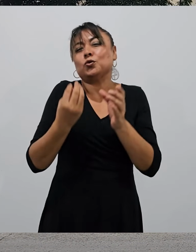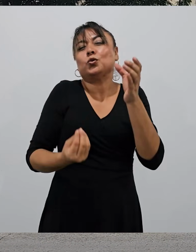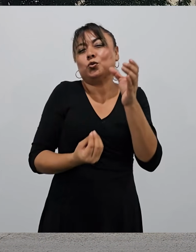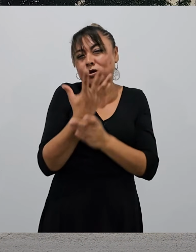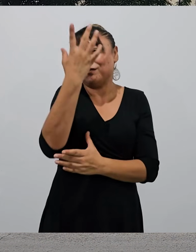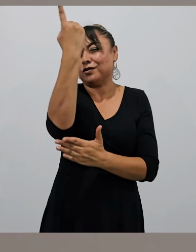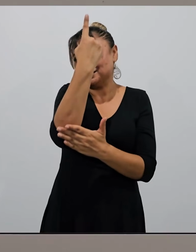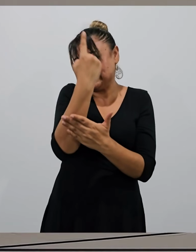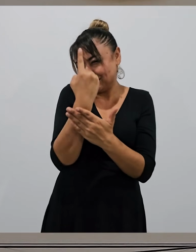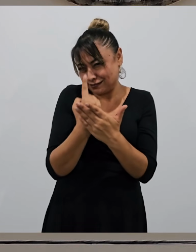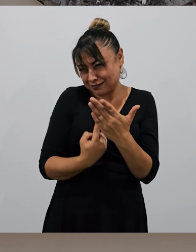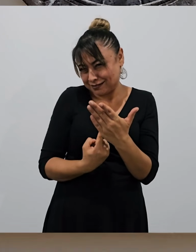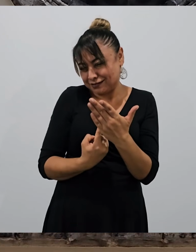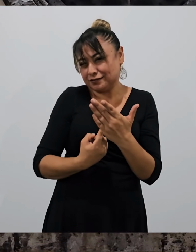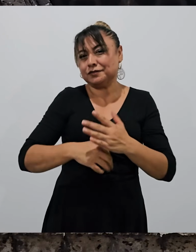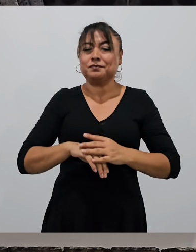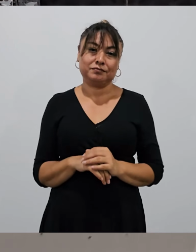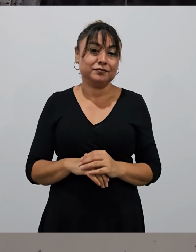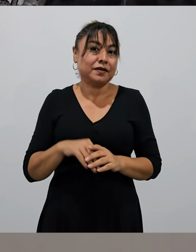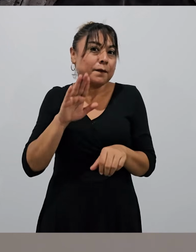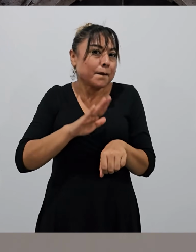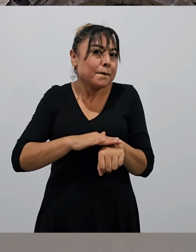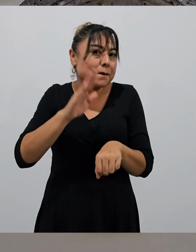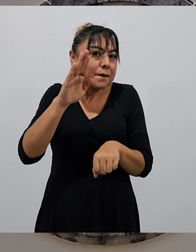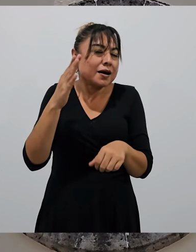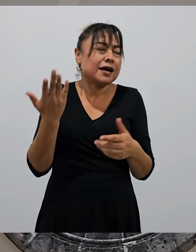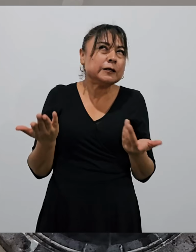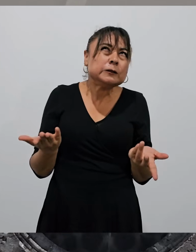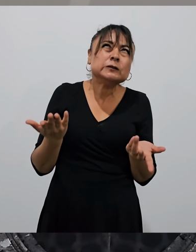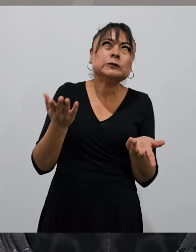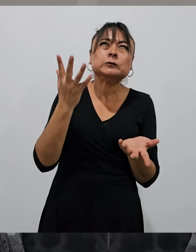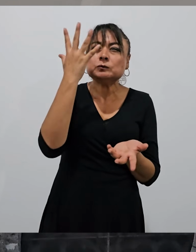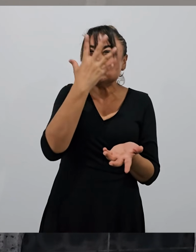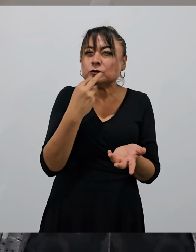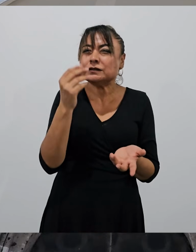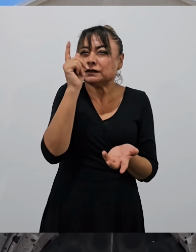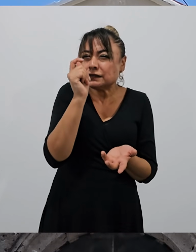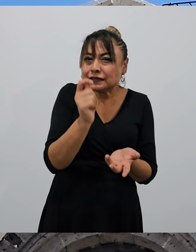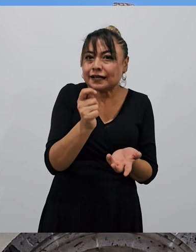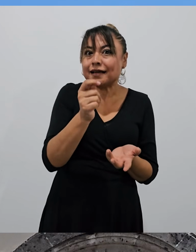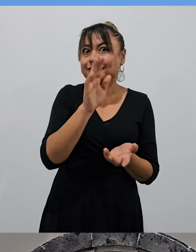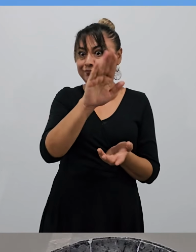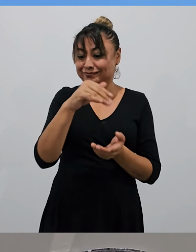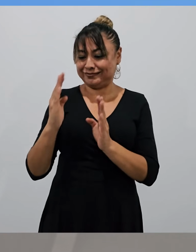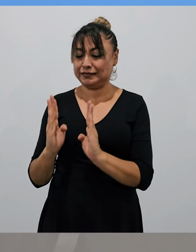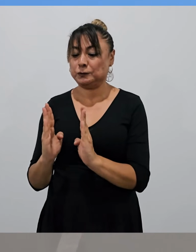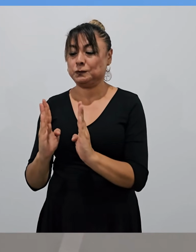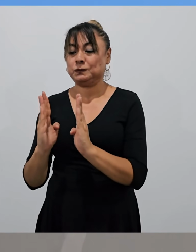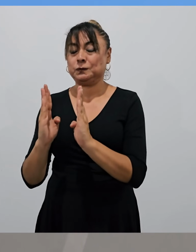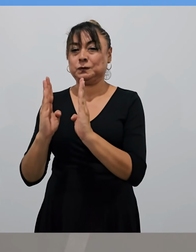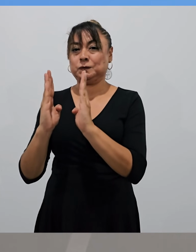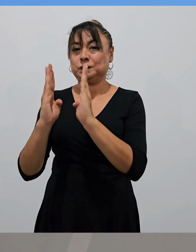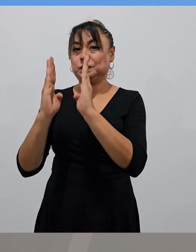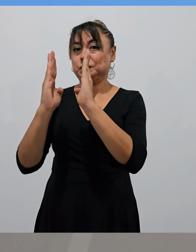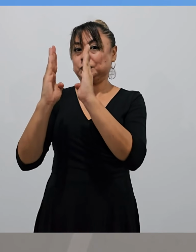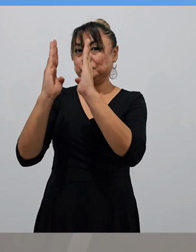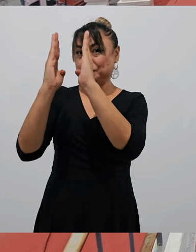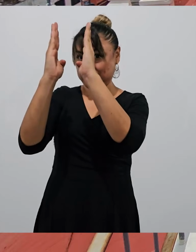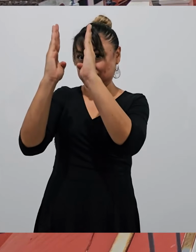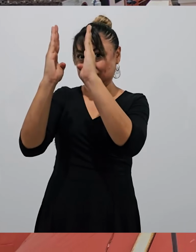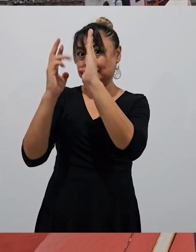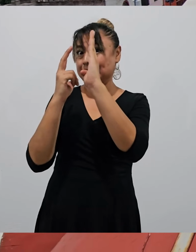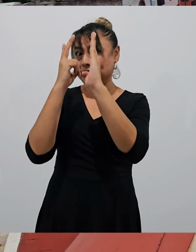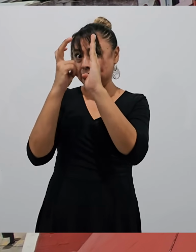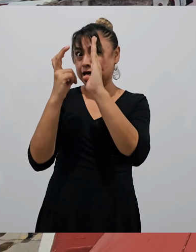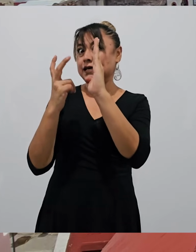a estas fachadas. Lo más característico del templo es la torre del campanario, la cual se yergue en la esquina norponiente del recinto. Esta torre está hecha